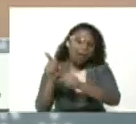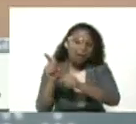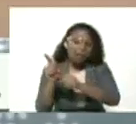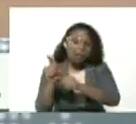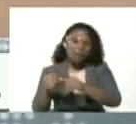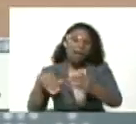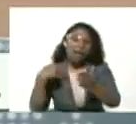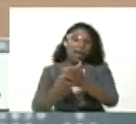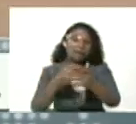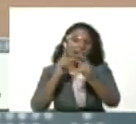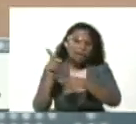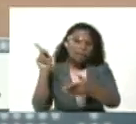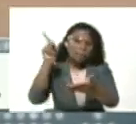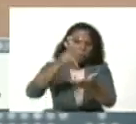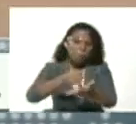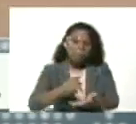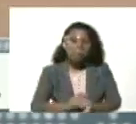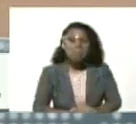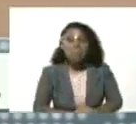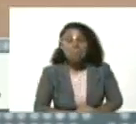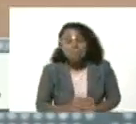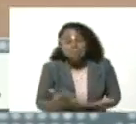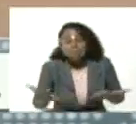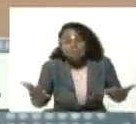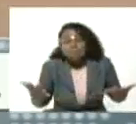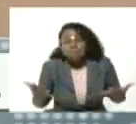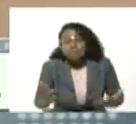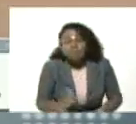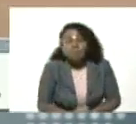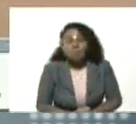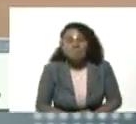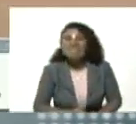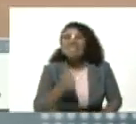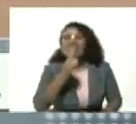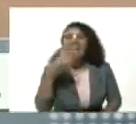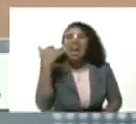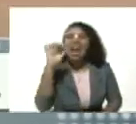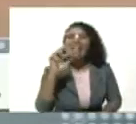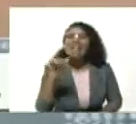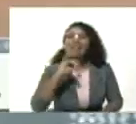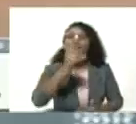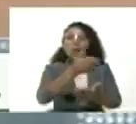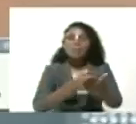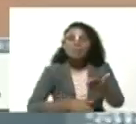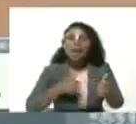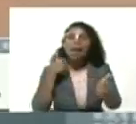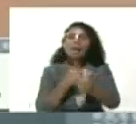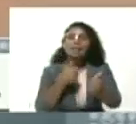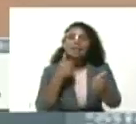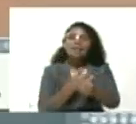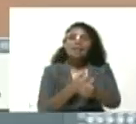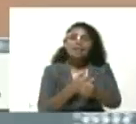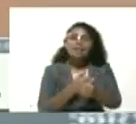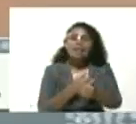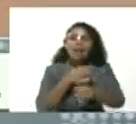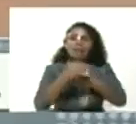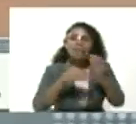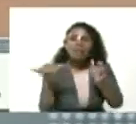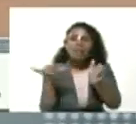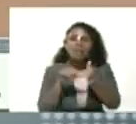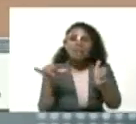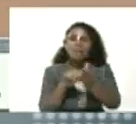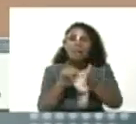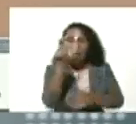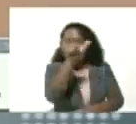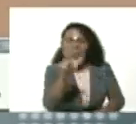hasta allí llegamos, ¿verdad? ¿Ah? ¿Quién tiene el reporte de la asistencia a esa zona aledaña a la